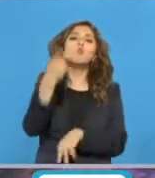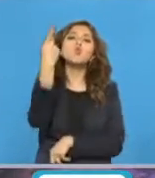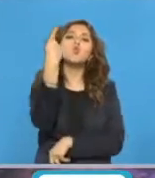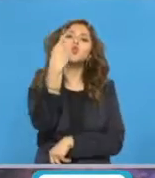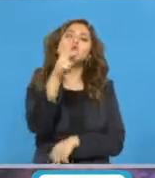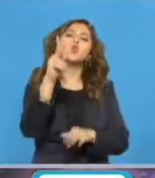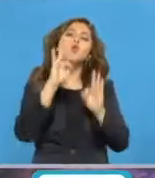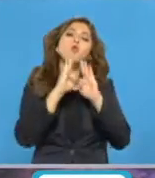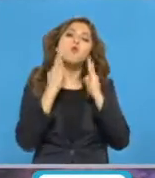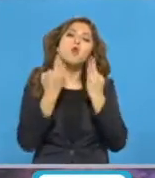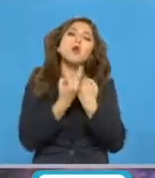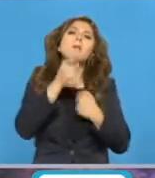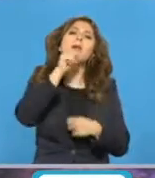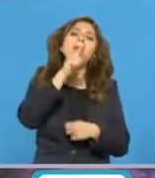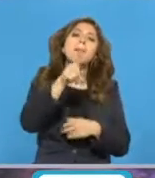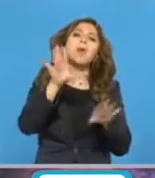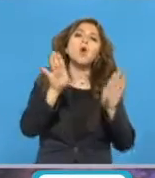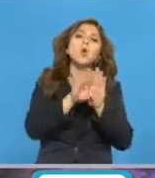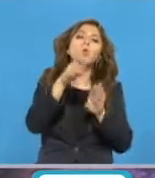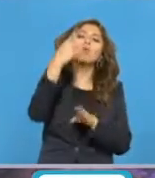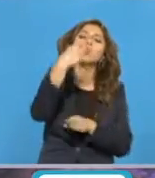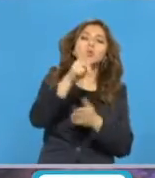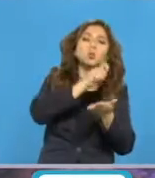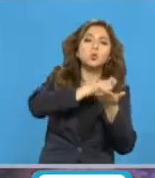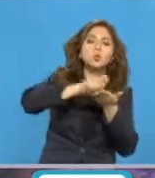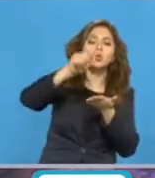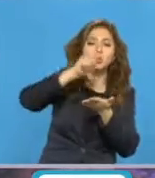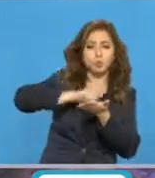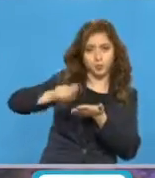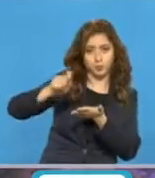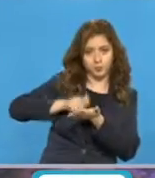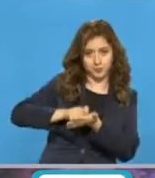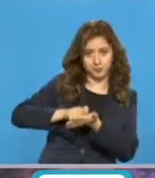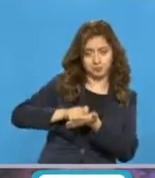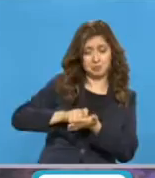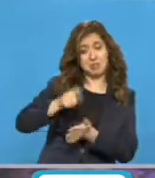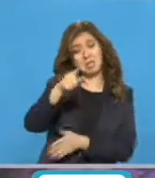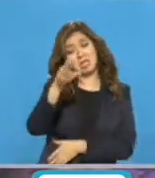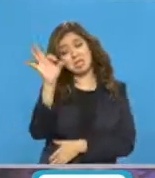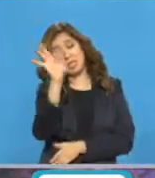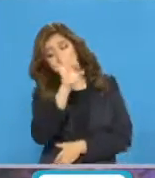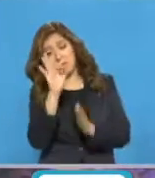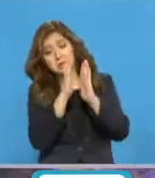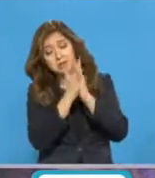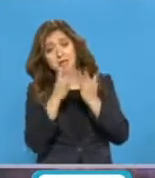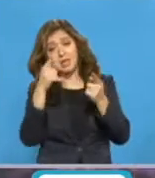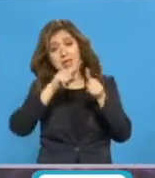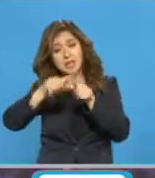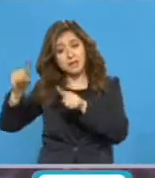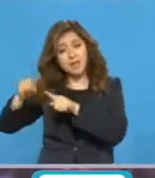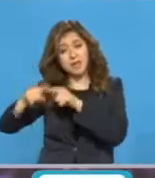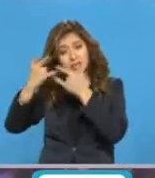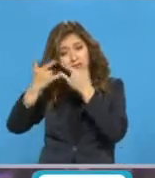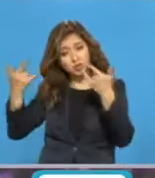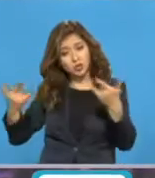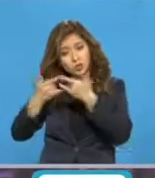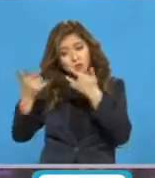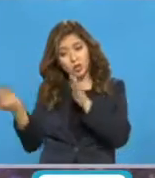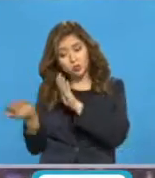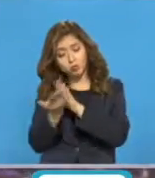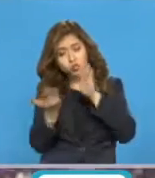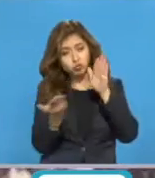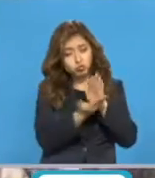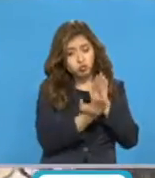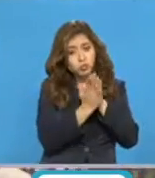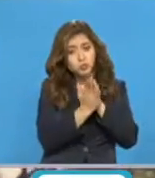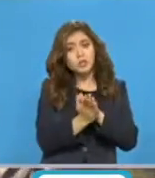propia escritura. Quizás en este libro, que son los cuentos reunidos, yo les decía, es